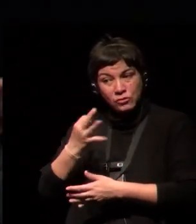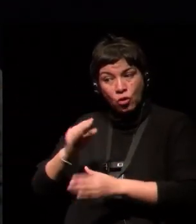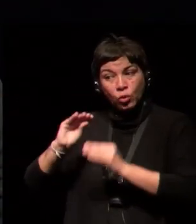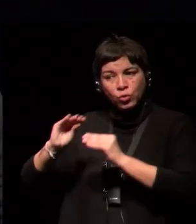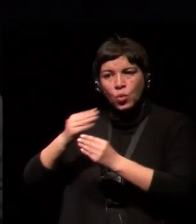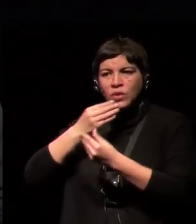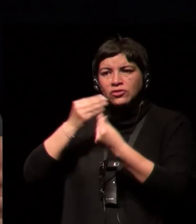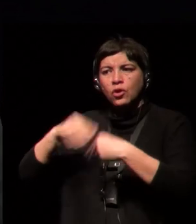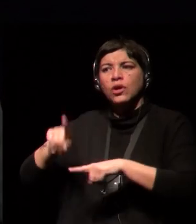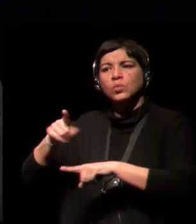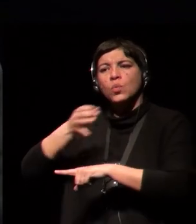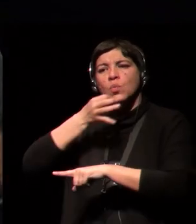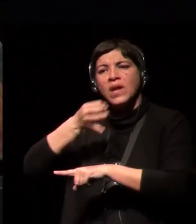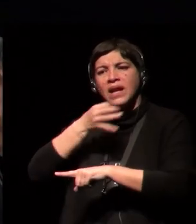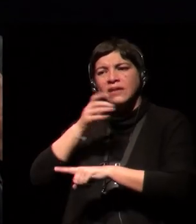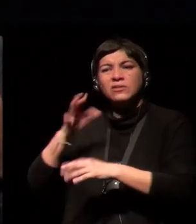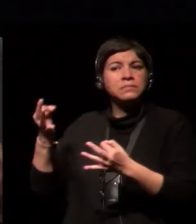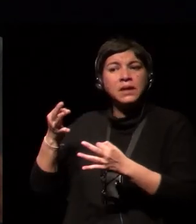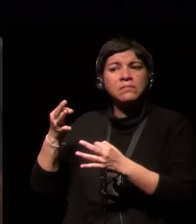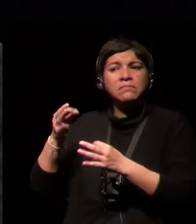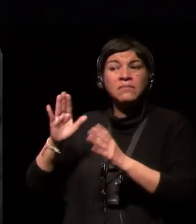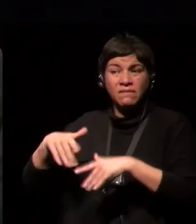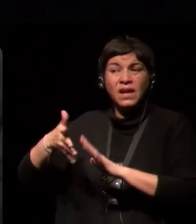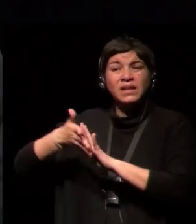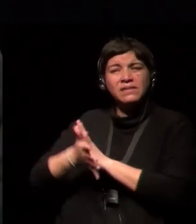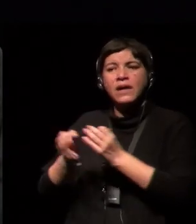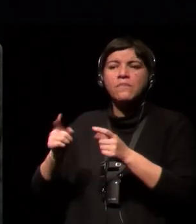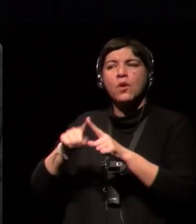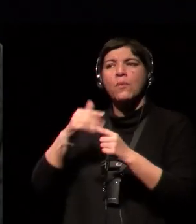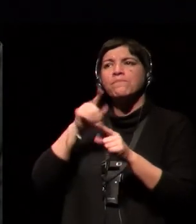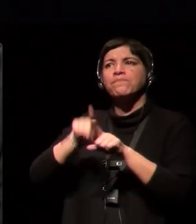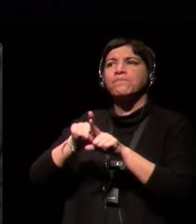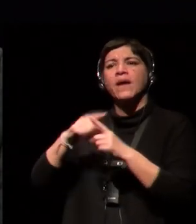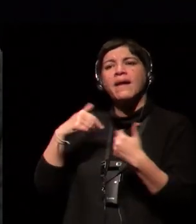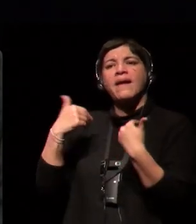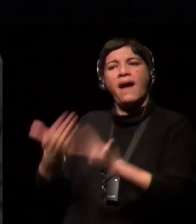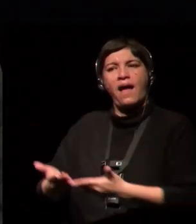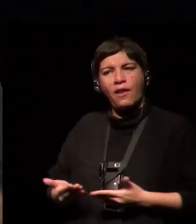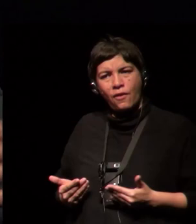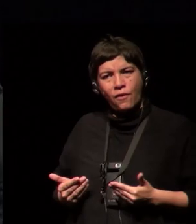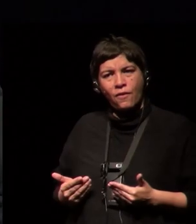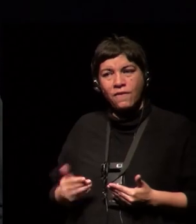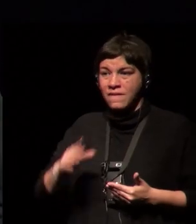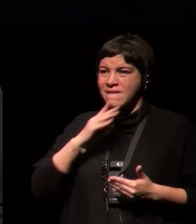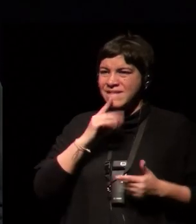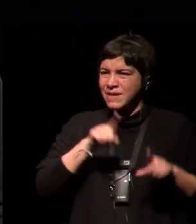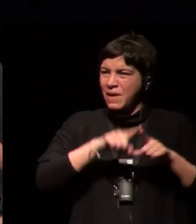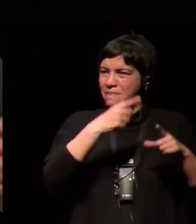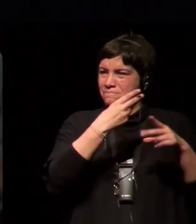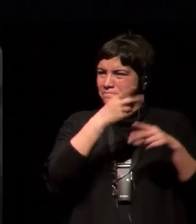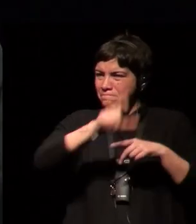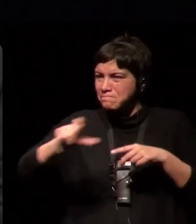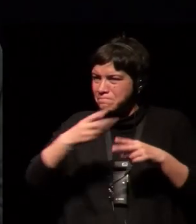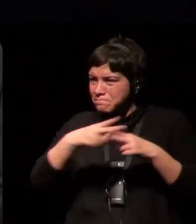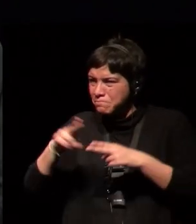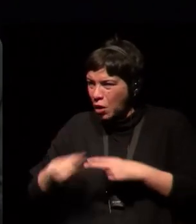una suerte, un don, un regalo que le hace a los políticos que son los que elaboran las